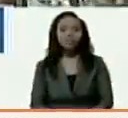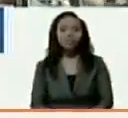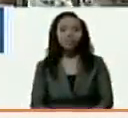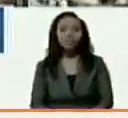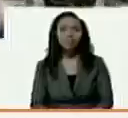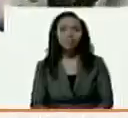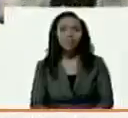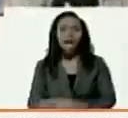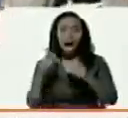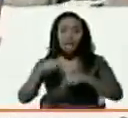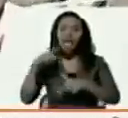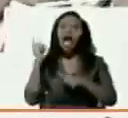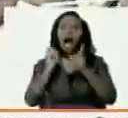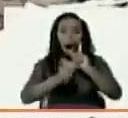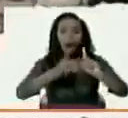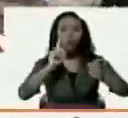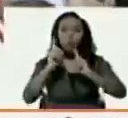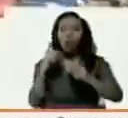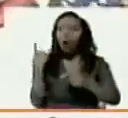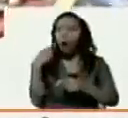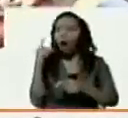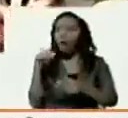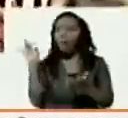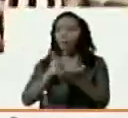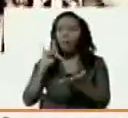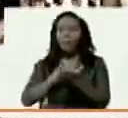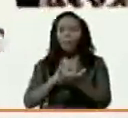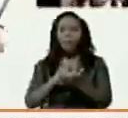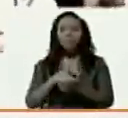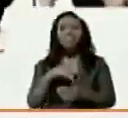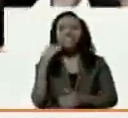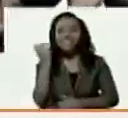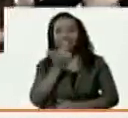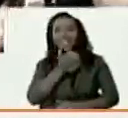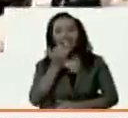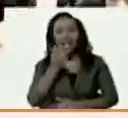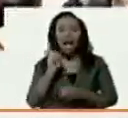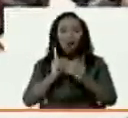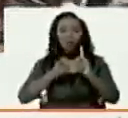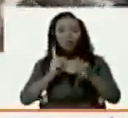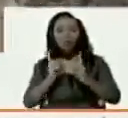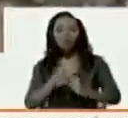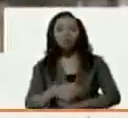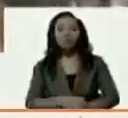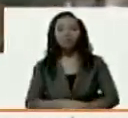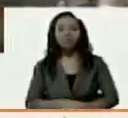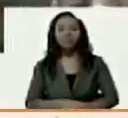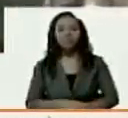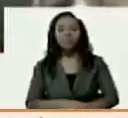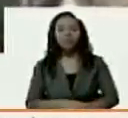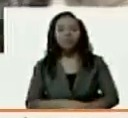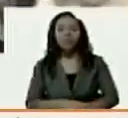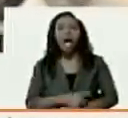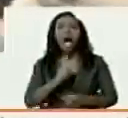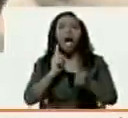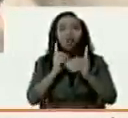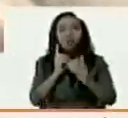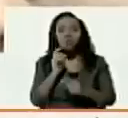Y aquí están algunos de ellos. Se ríen ellos que algunos somos